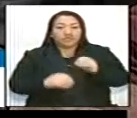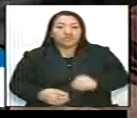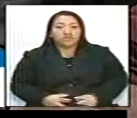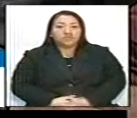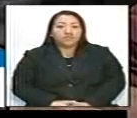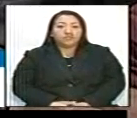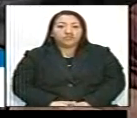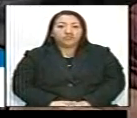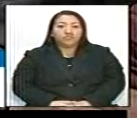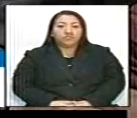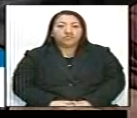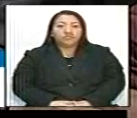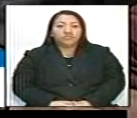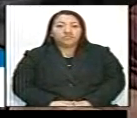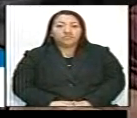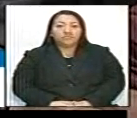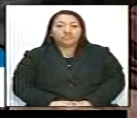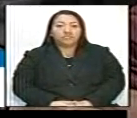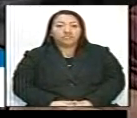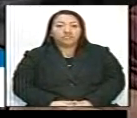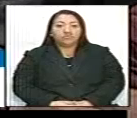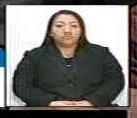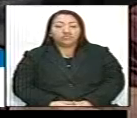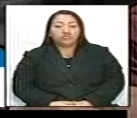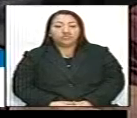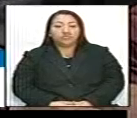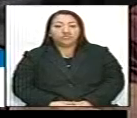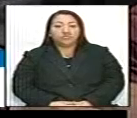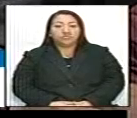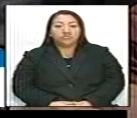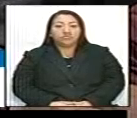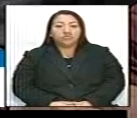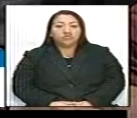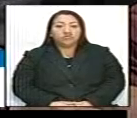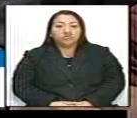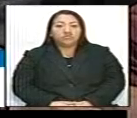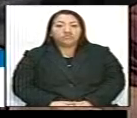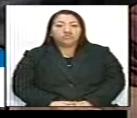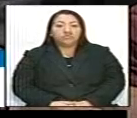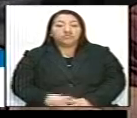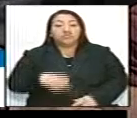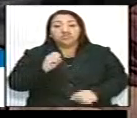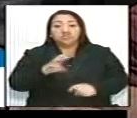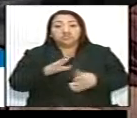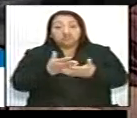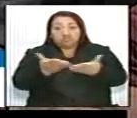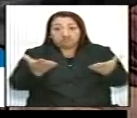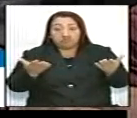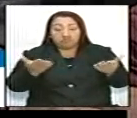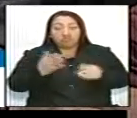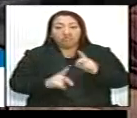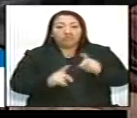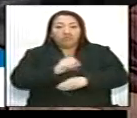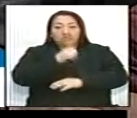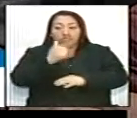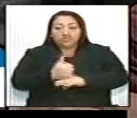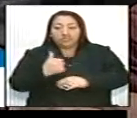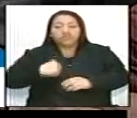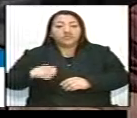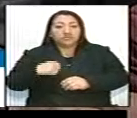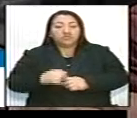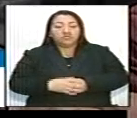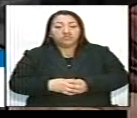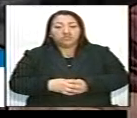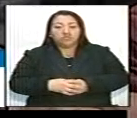implementación. Entonces, reiterarles nuestra disposición permanente a las autoridades